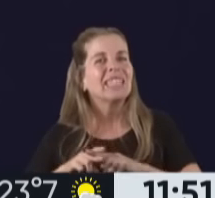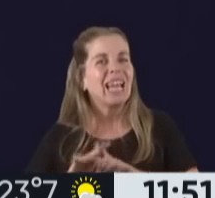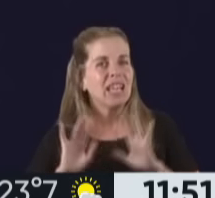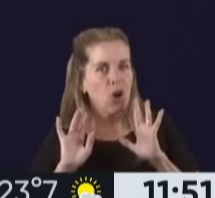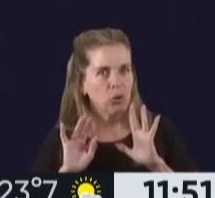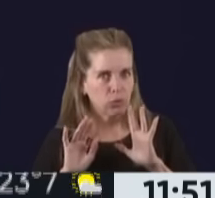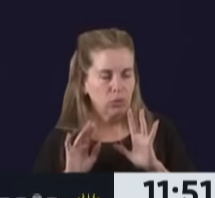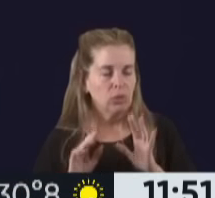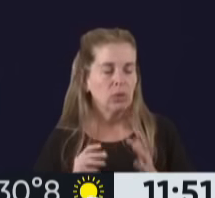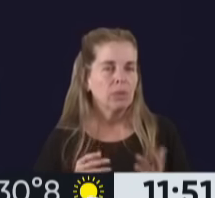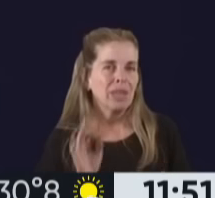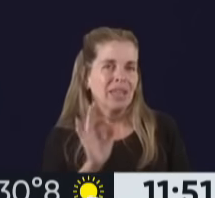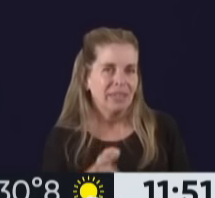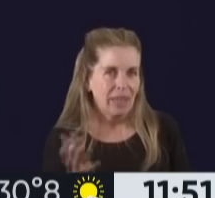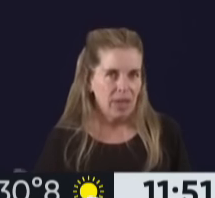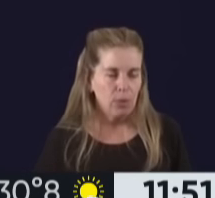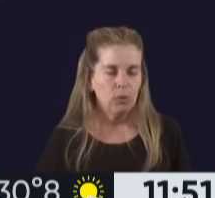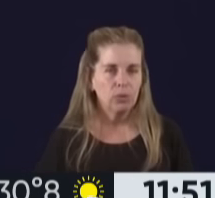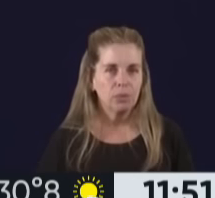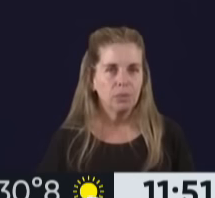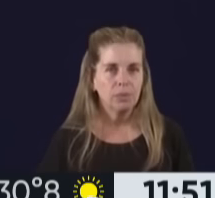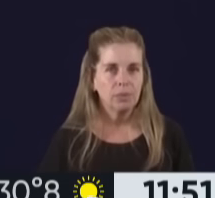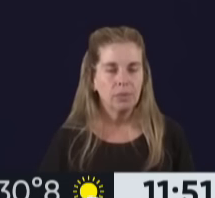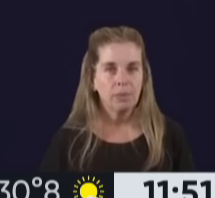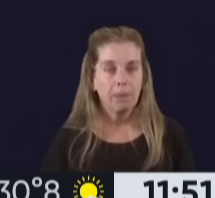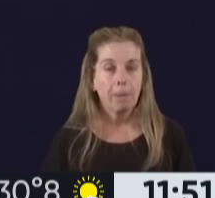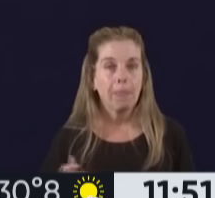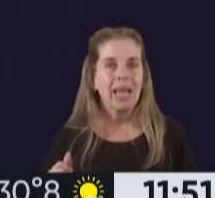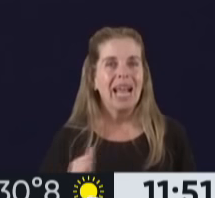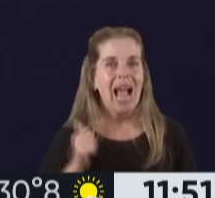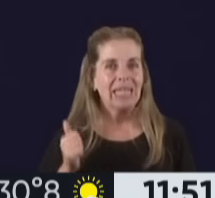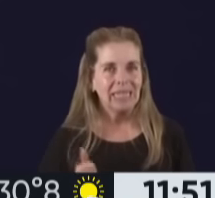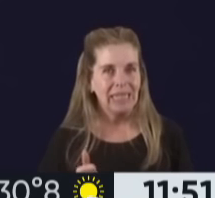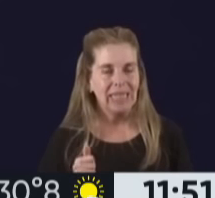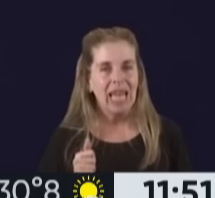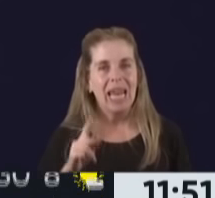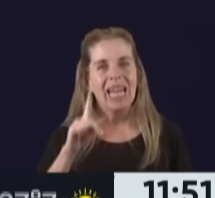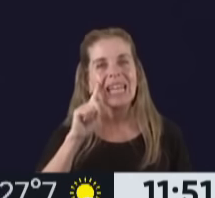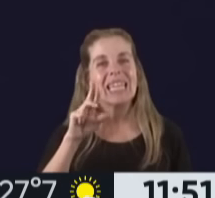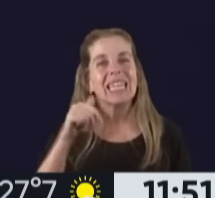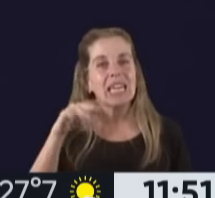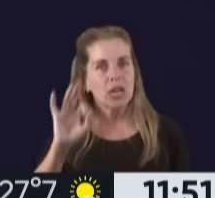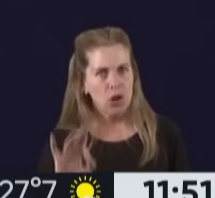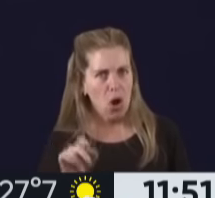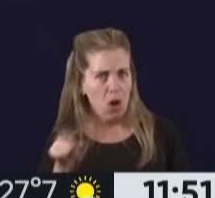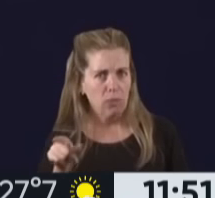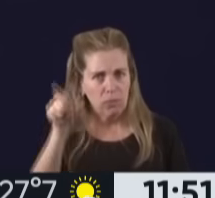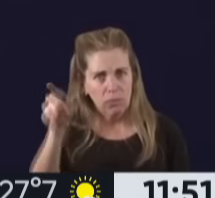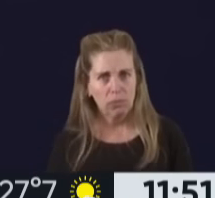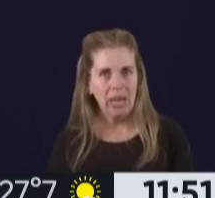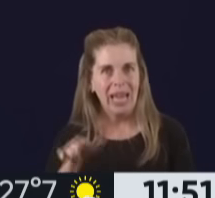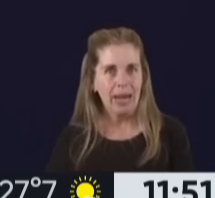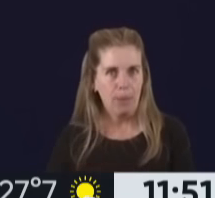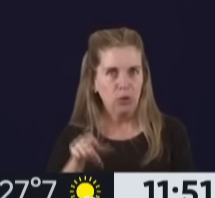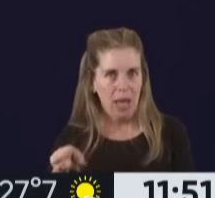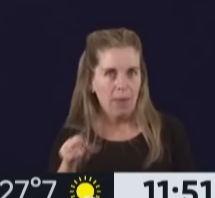Entendemos que, por supuesto, el canciller Pablo Quirno es uno de sus principales